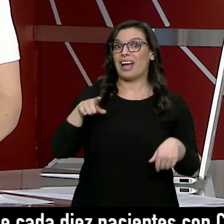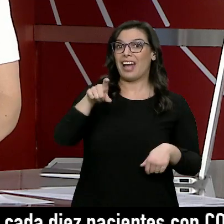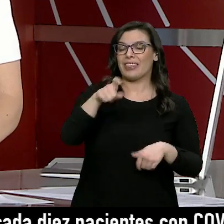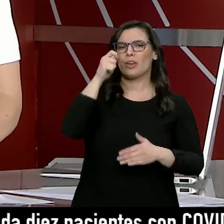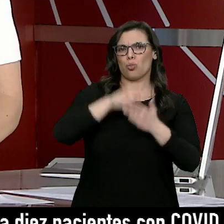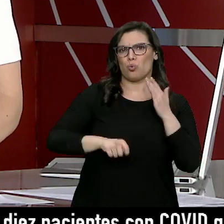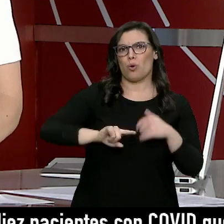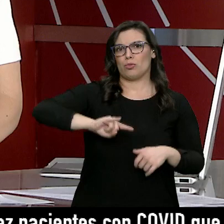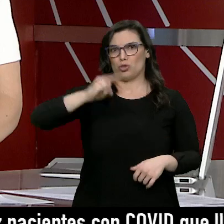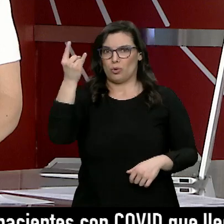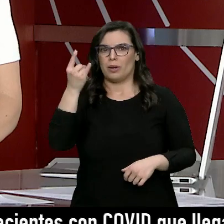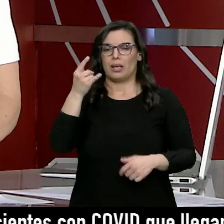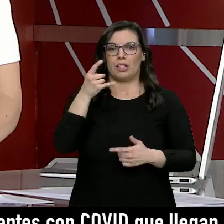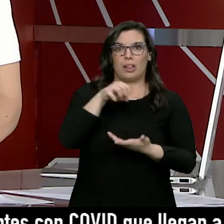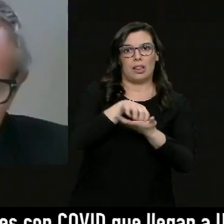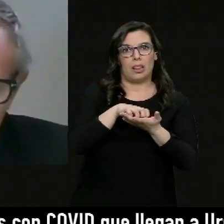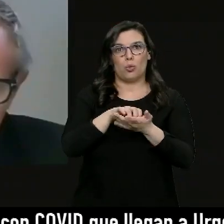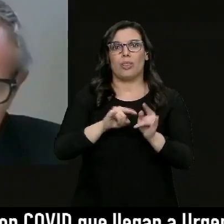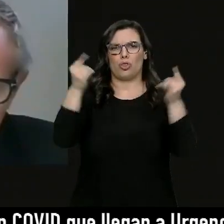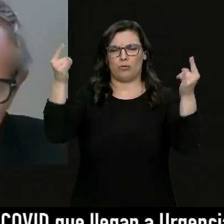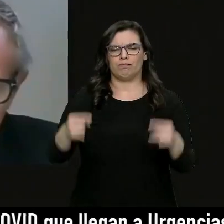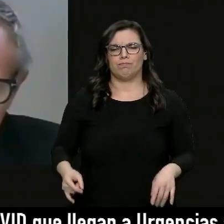genera más incertidumbre.